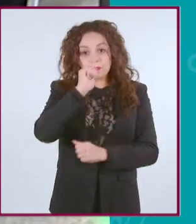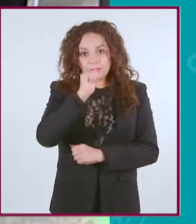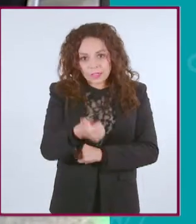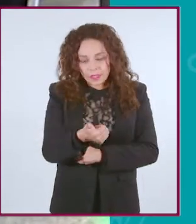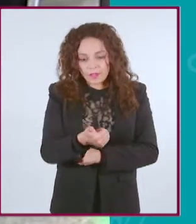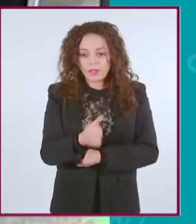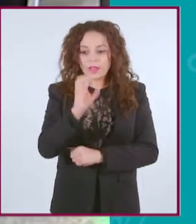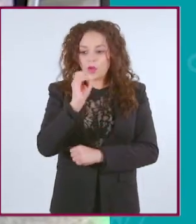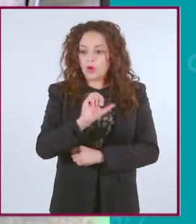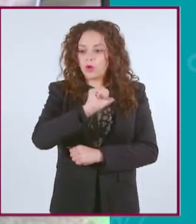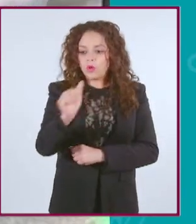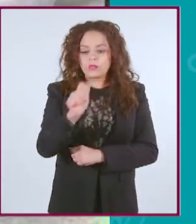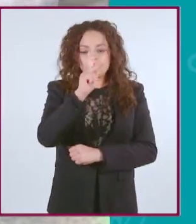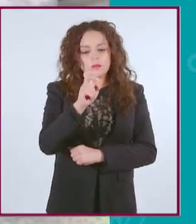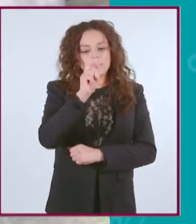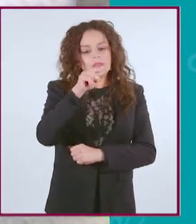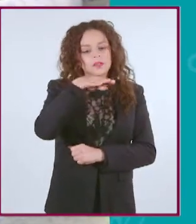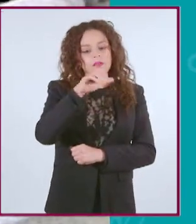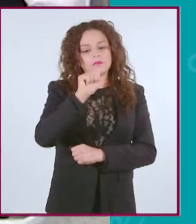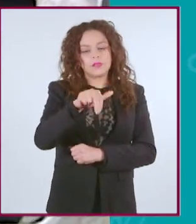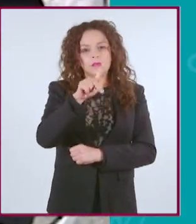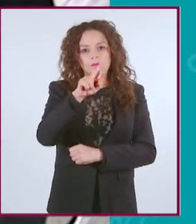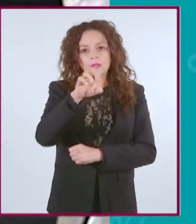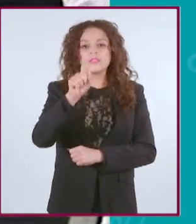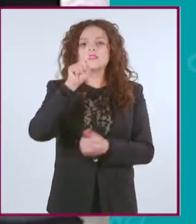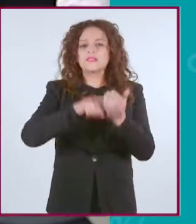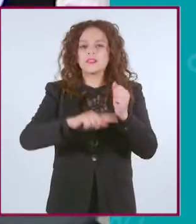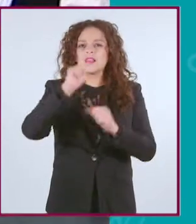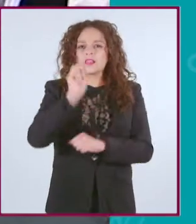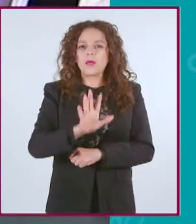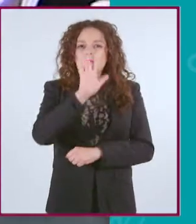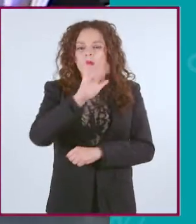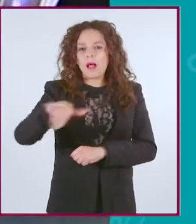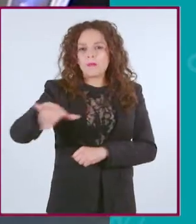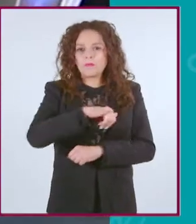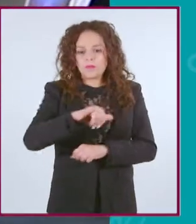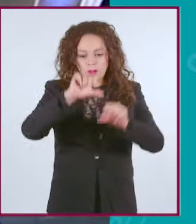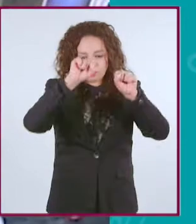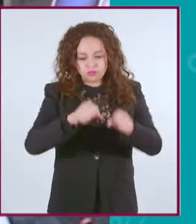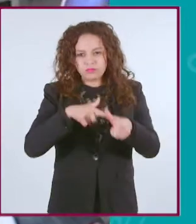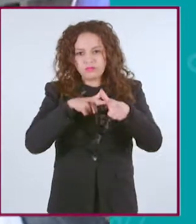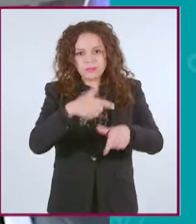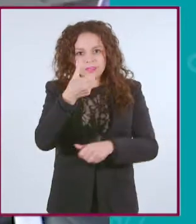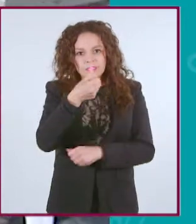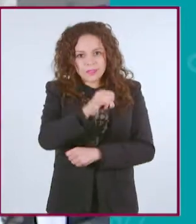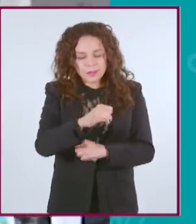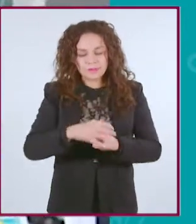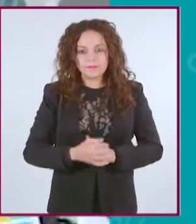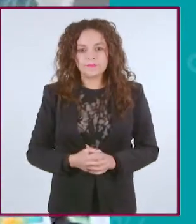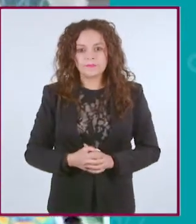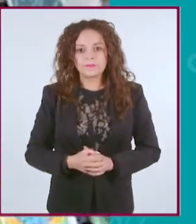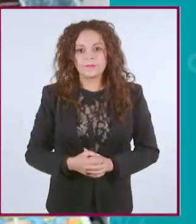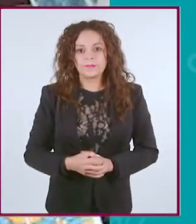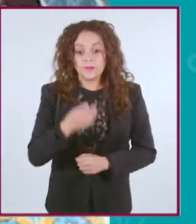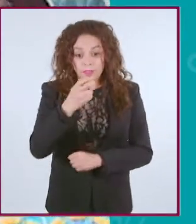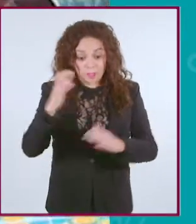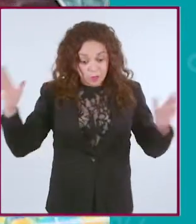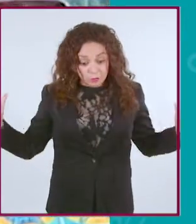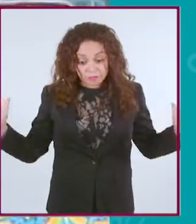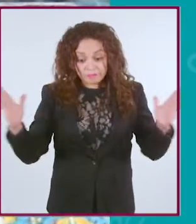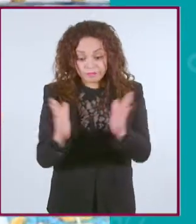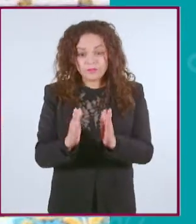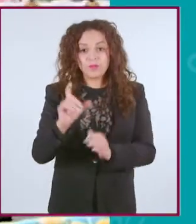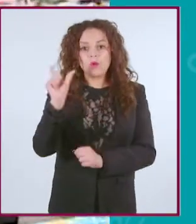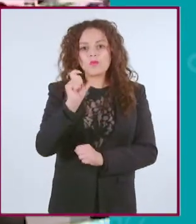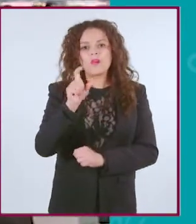acabados permanpress, planchado permanente, lo que son los acabados anforizados, que no va a encoger. ¿Cuántas veces no